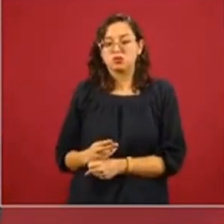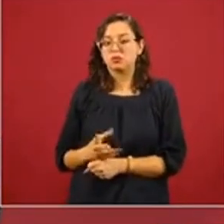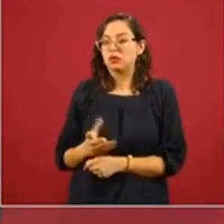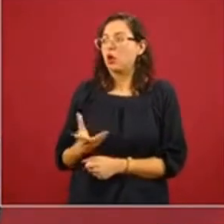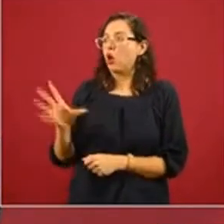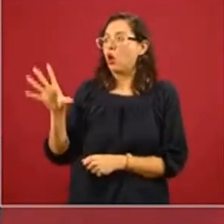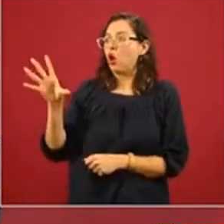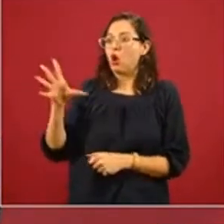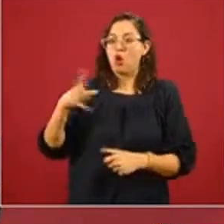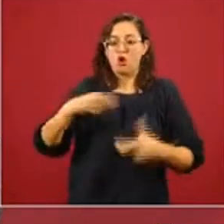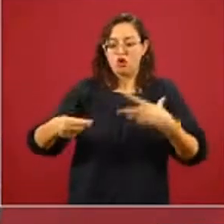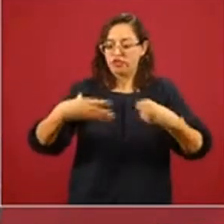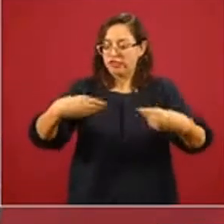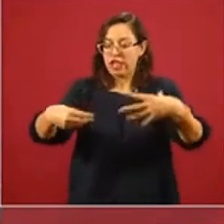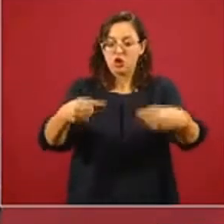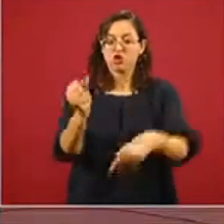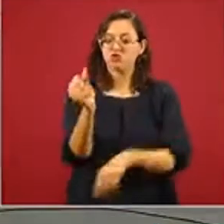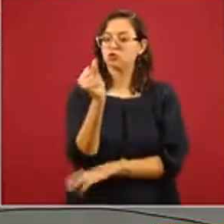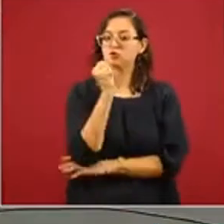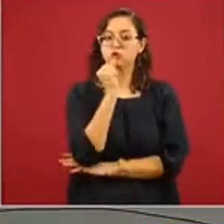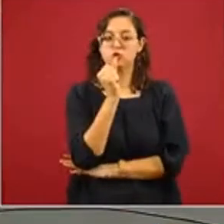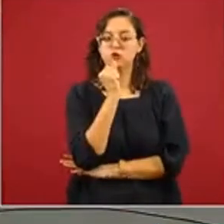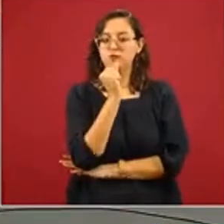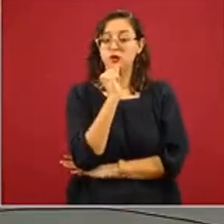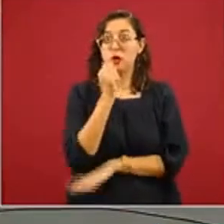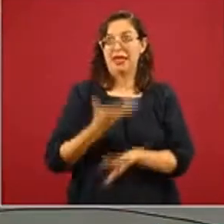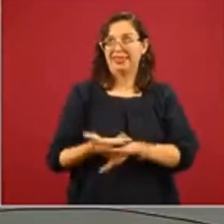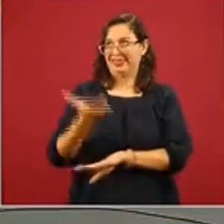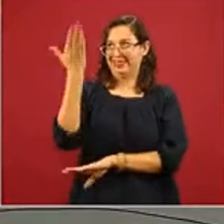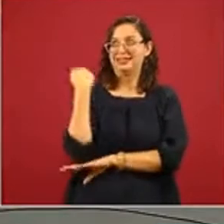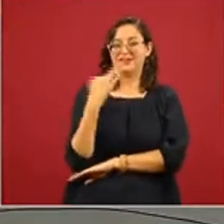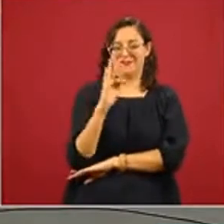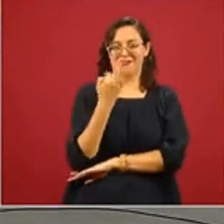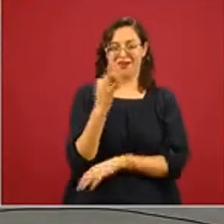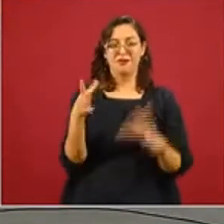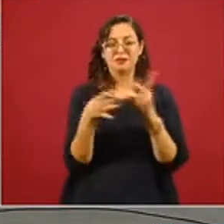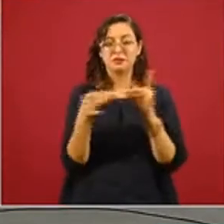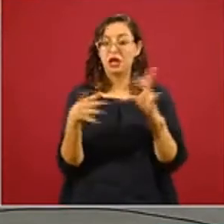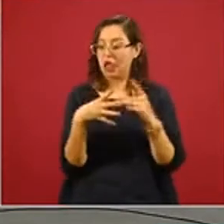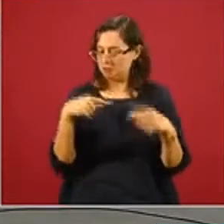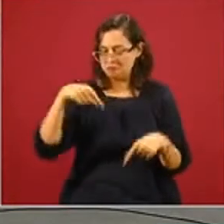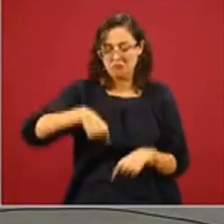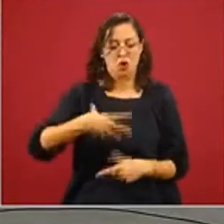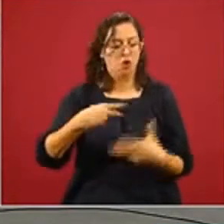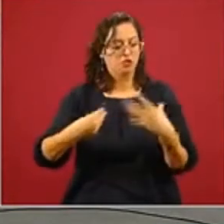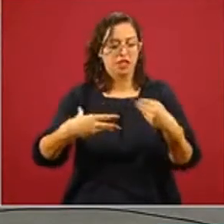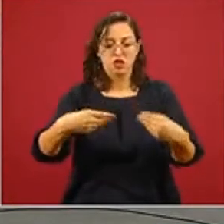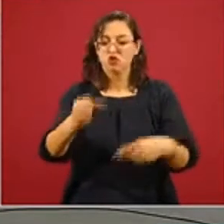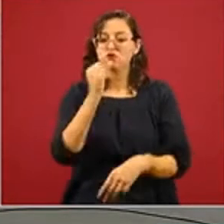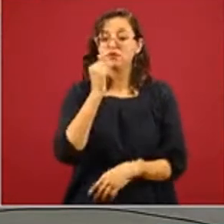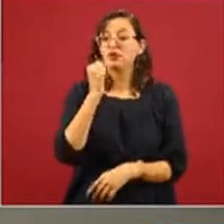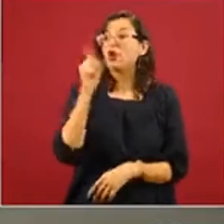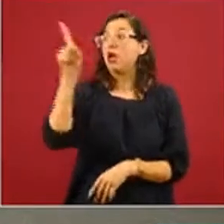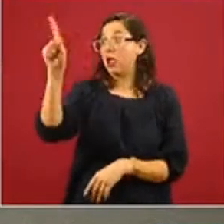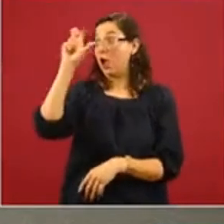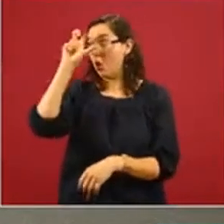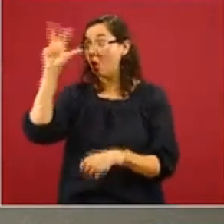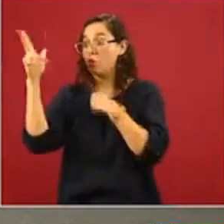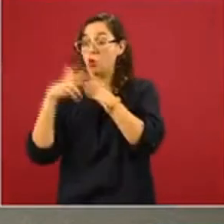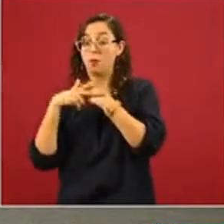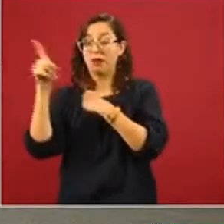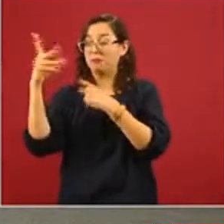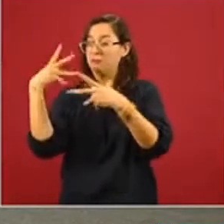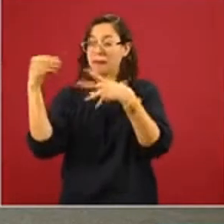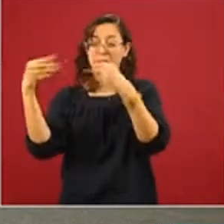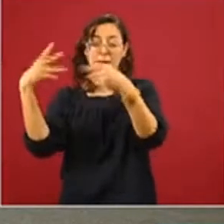los contagios, esto fue la conversación que teníamos en febrero, quizá lo recuerdan, mientras que en los países europeos había una gran